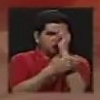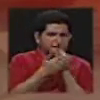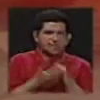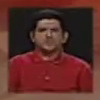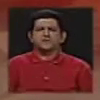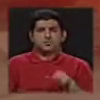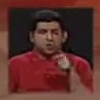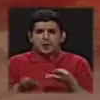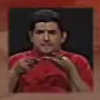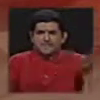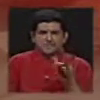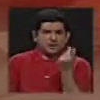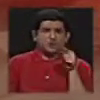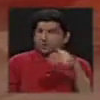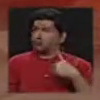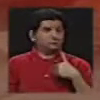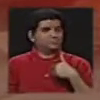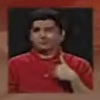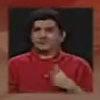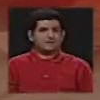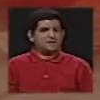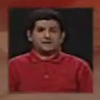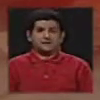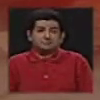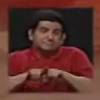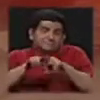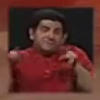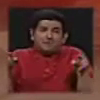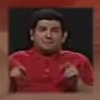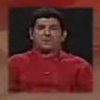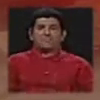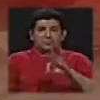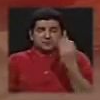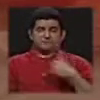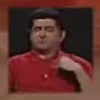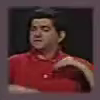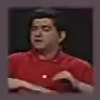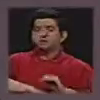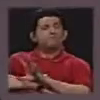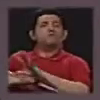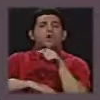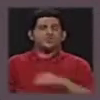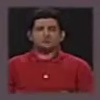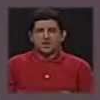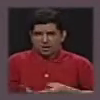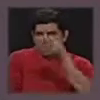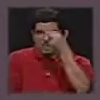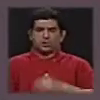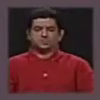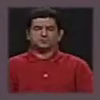materiales, que ellos no lo tienen y que pues tampoco tuvieron ninguna injerencia en esa estimación.